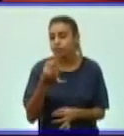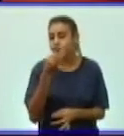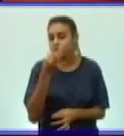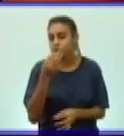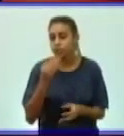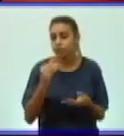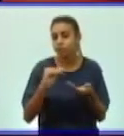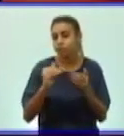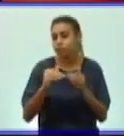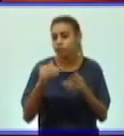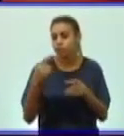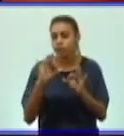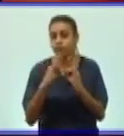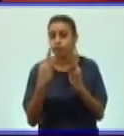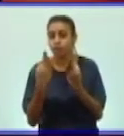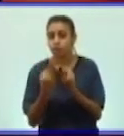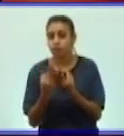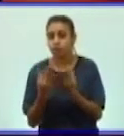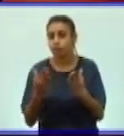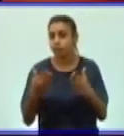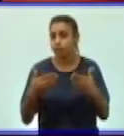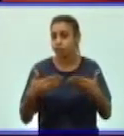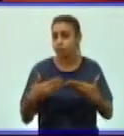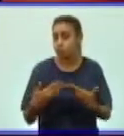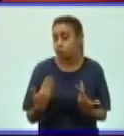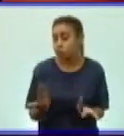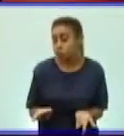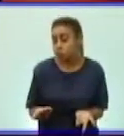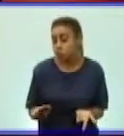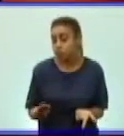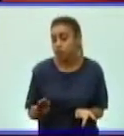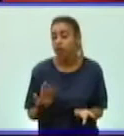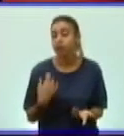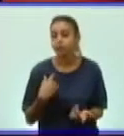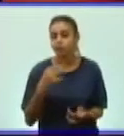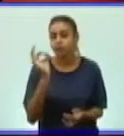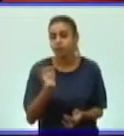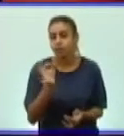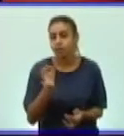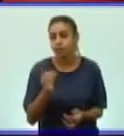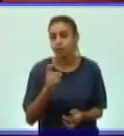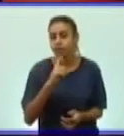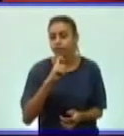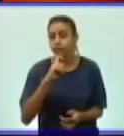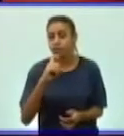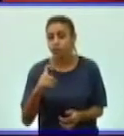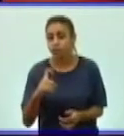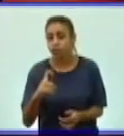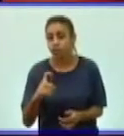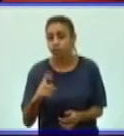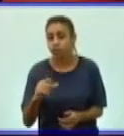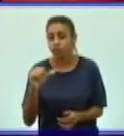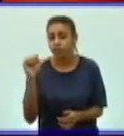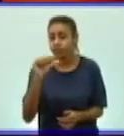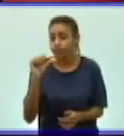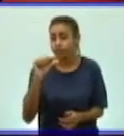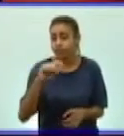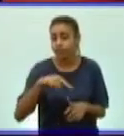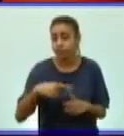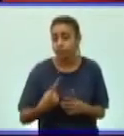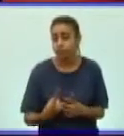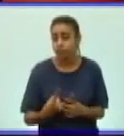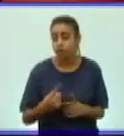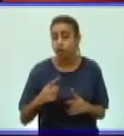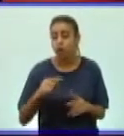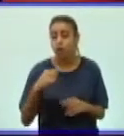pudieron arribar a algunas conclusiones. Lo cierto es que las consecuencias fueron nefastas para estos pueblos de Europa del Este que volvieron a ese